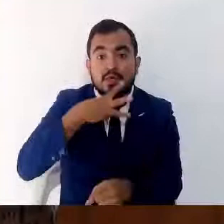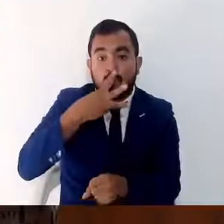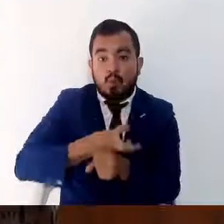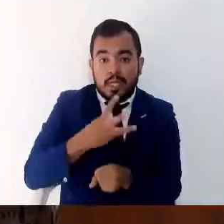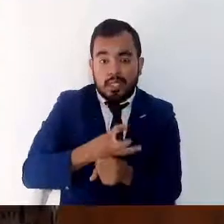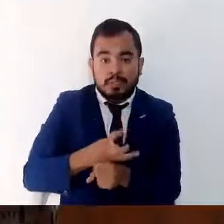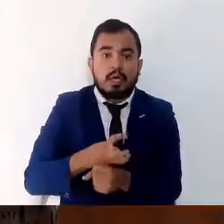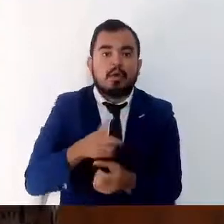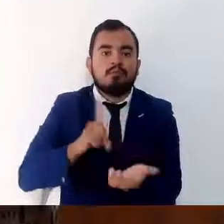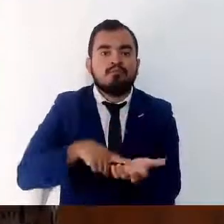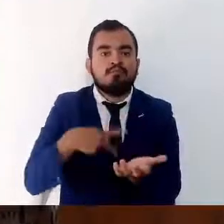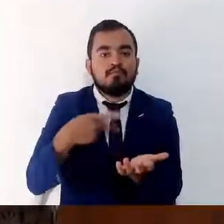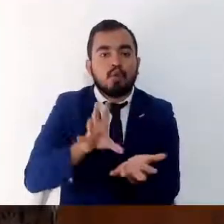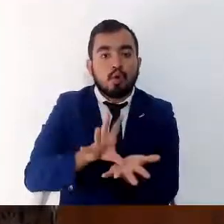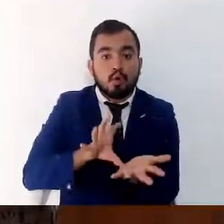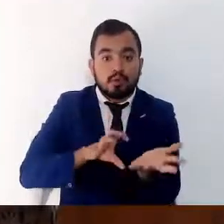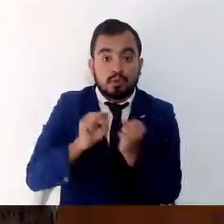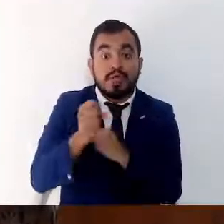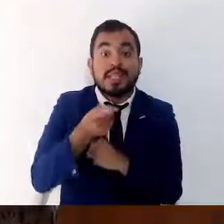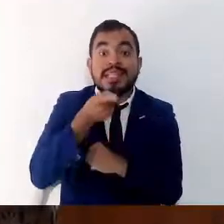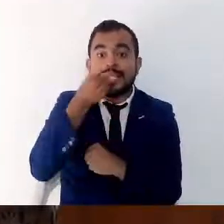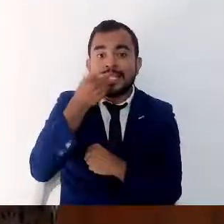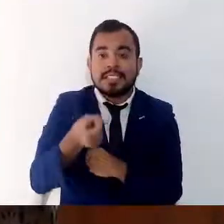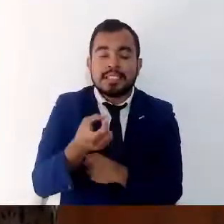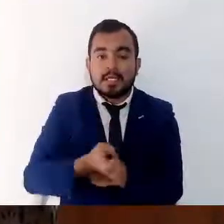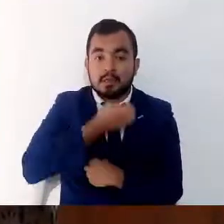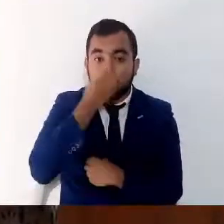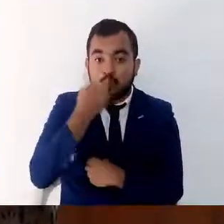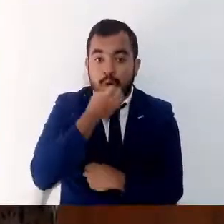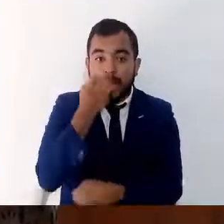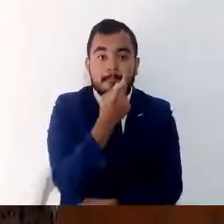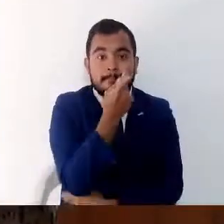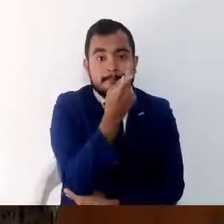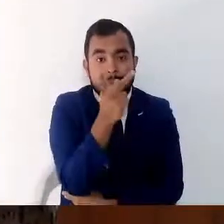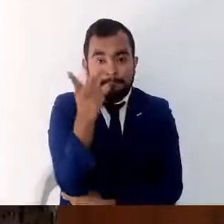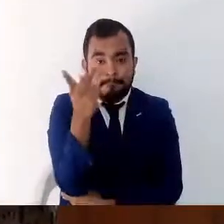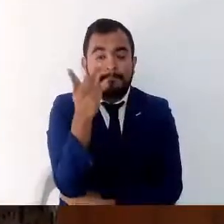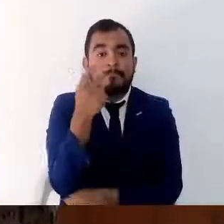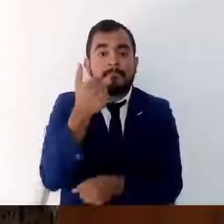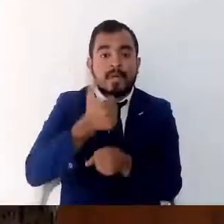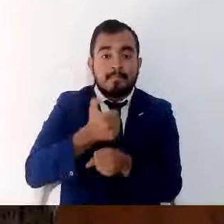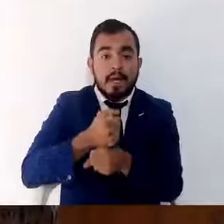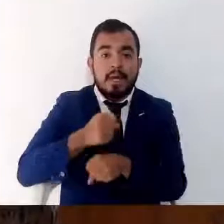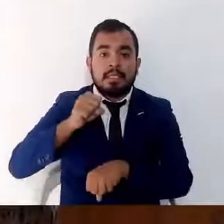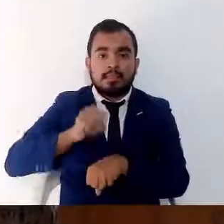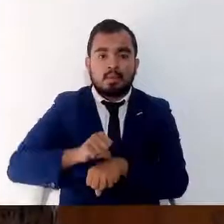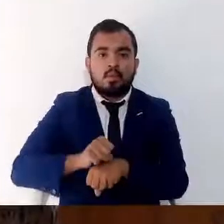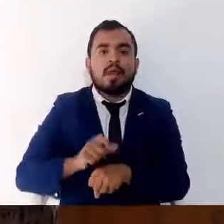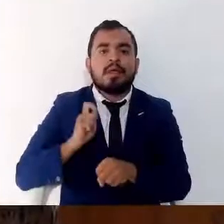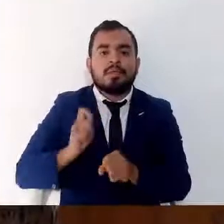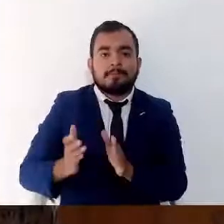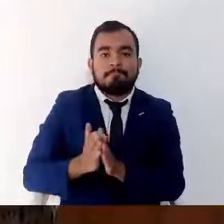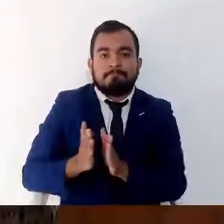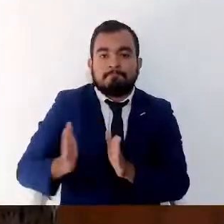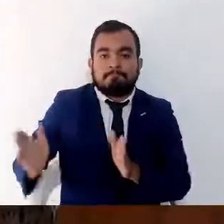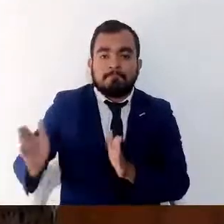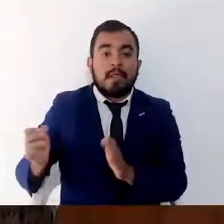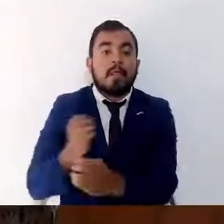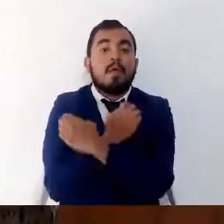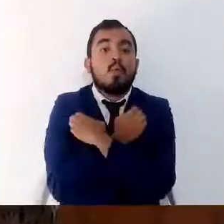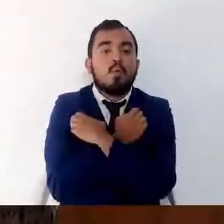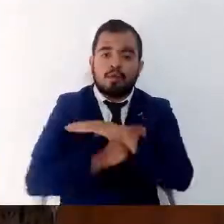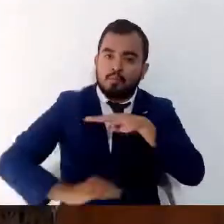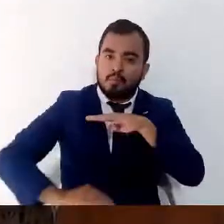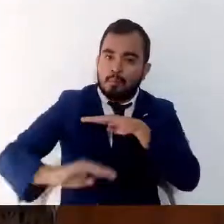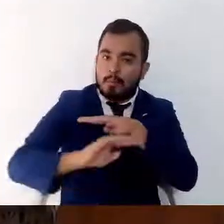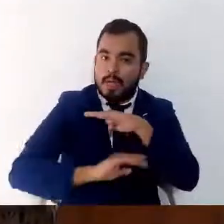que expresaba la educación preescolar, primaria y la secundaria conforman la educación básica obligatoria. Y